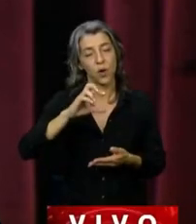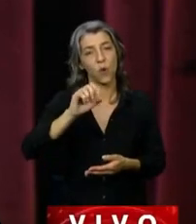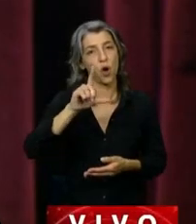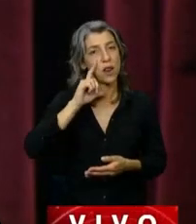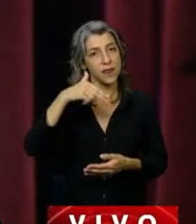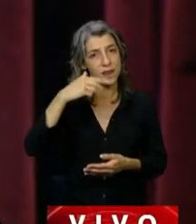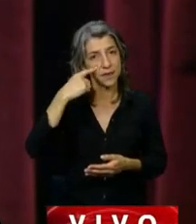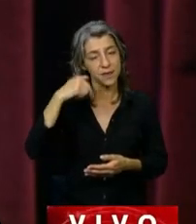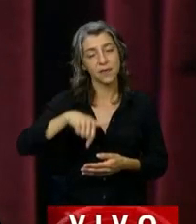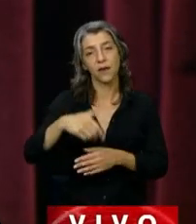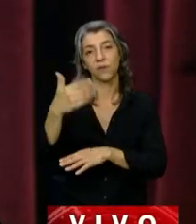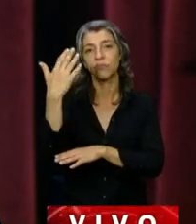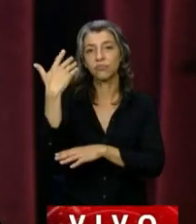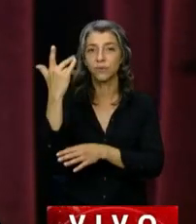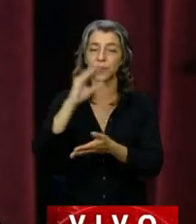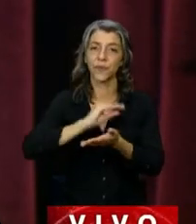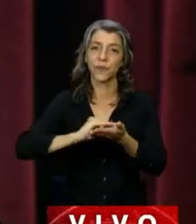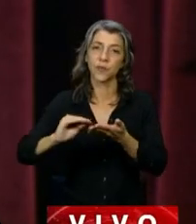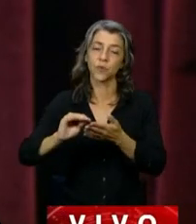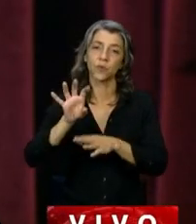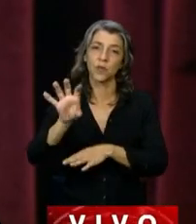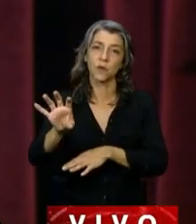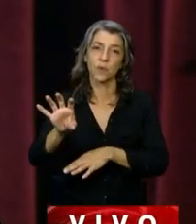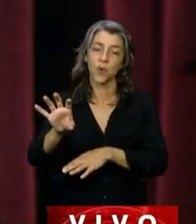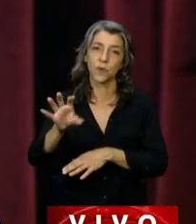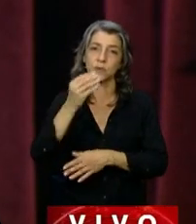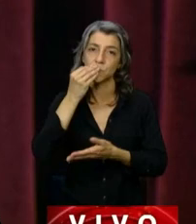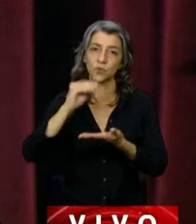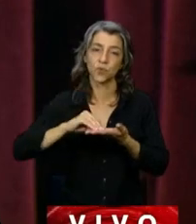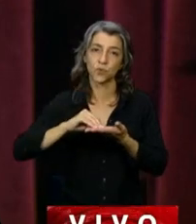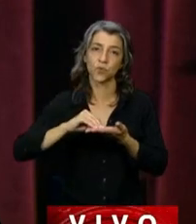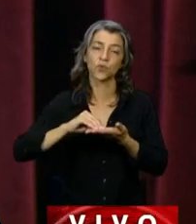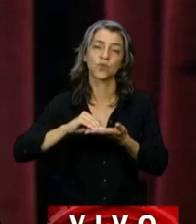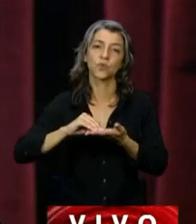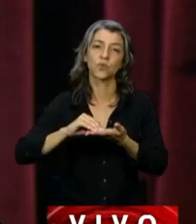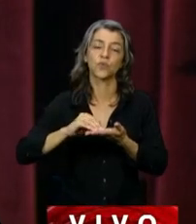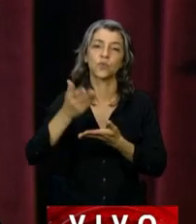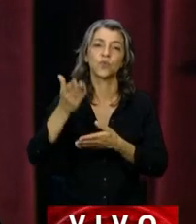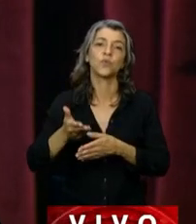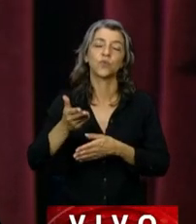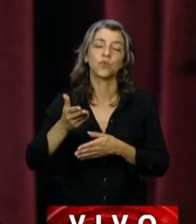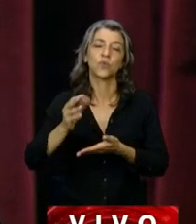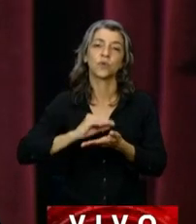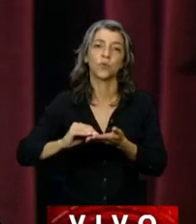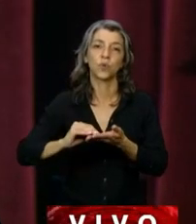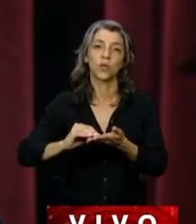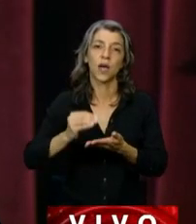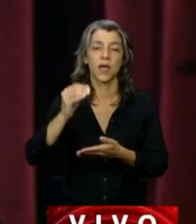En uso de la palabra, la diputada por la provincia del Chubut, Estela Hernández.